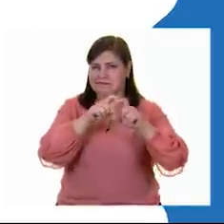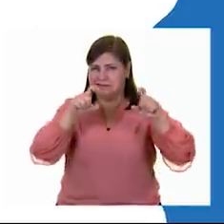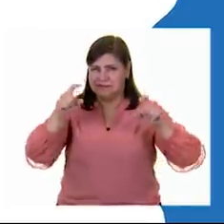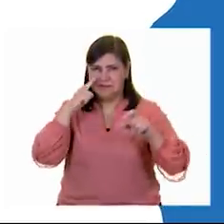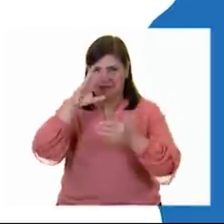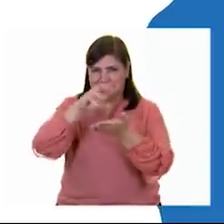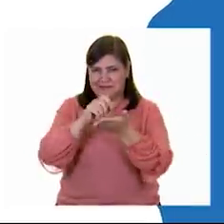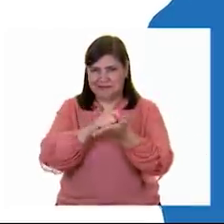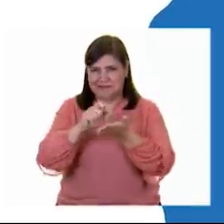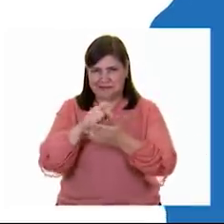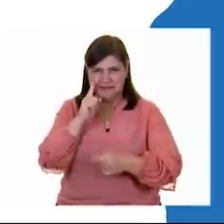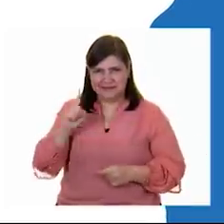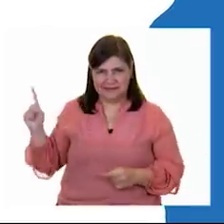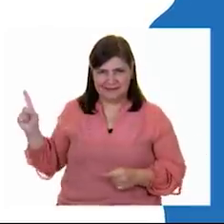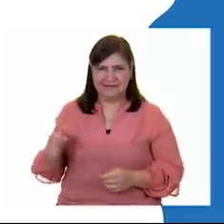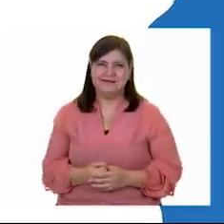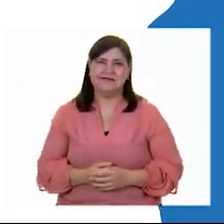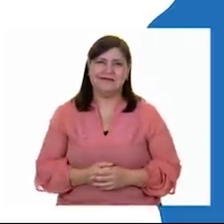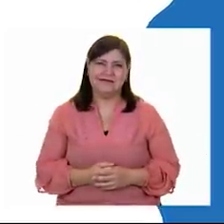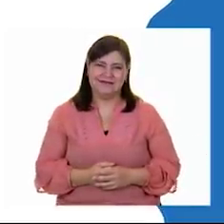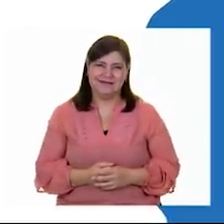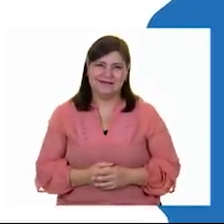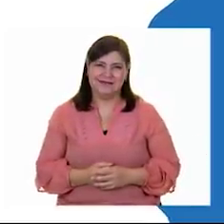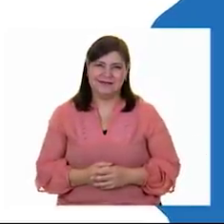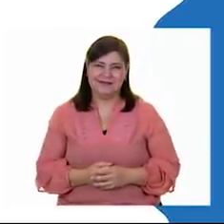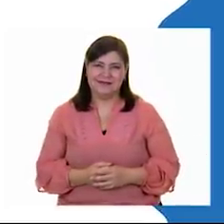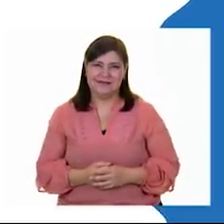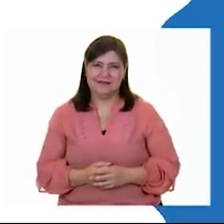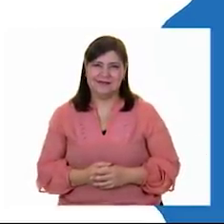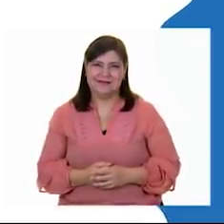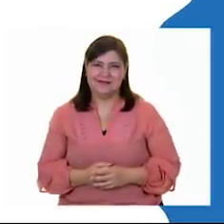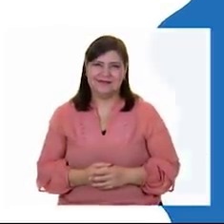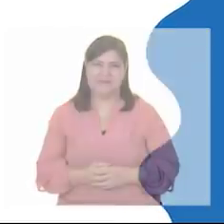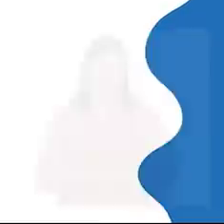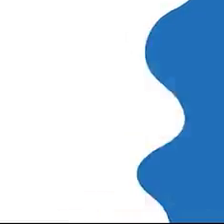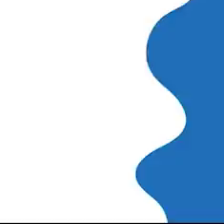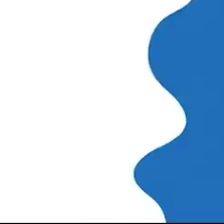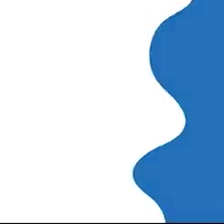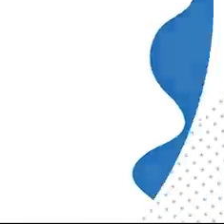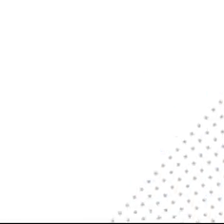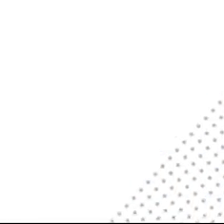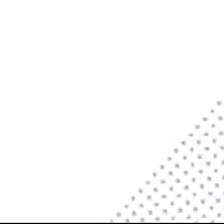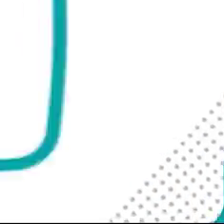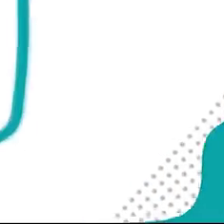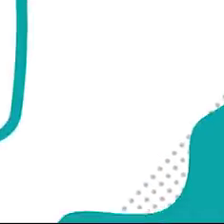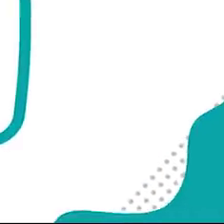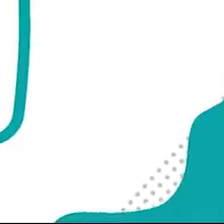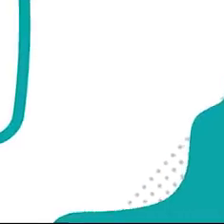encontrar en la siguiente liga: aprendeencasa.sep.gob.mx.